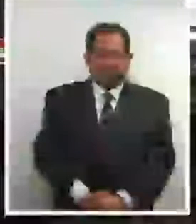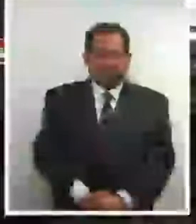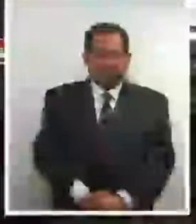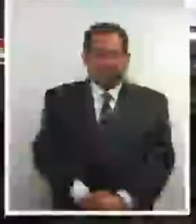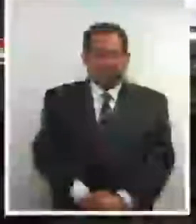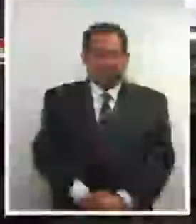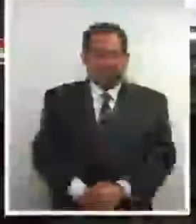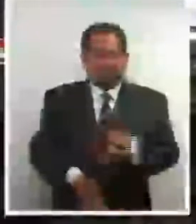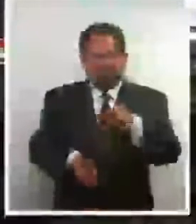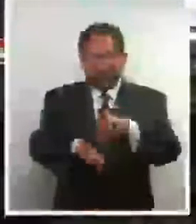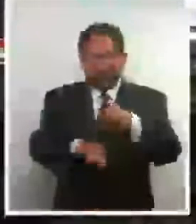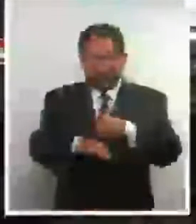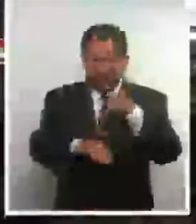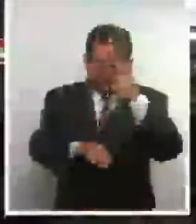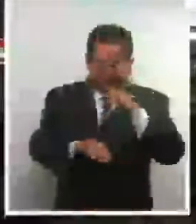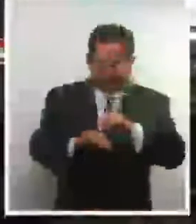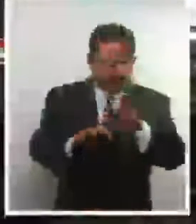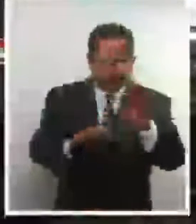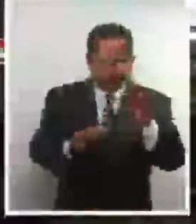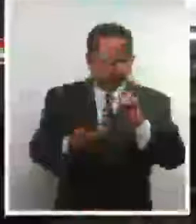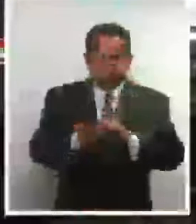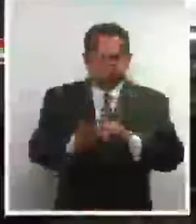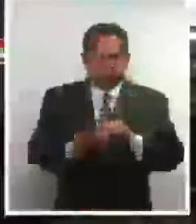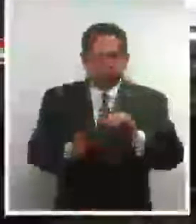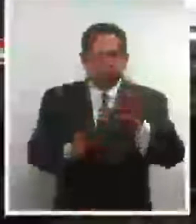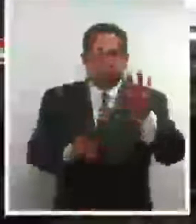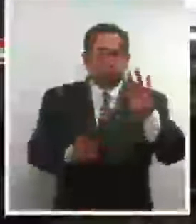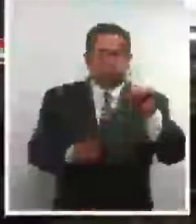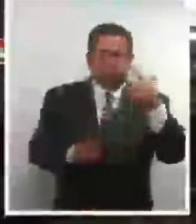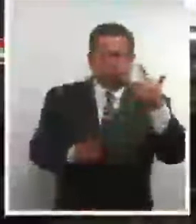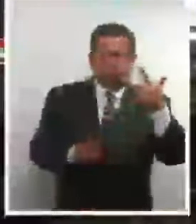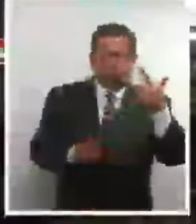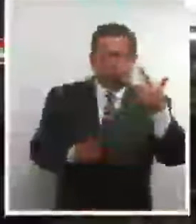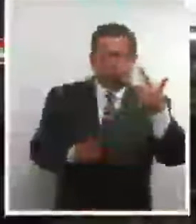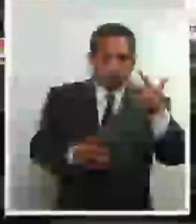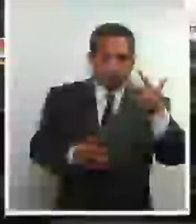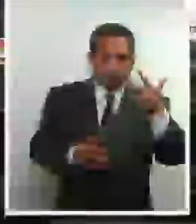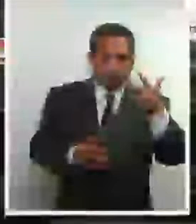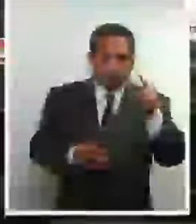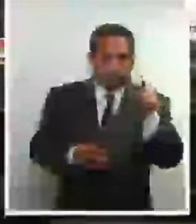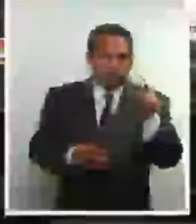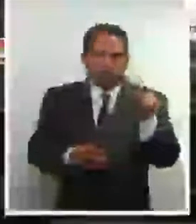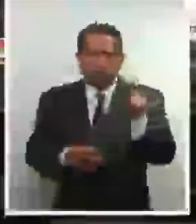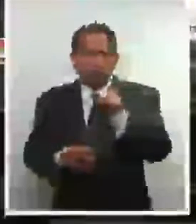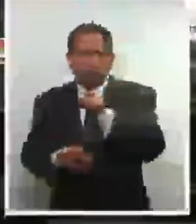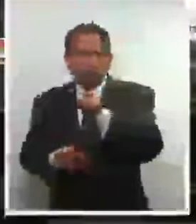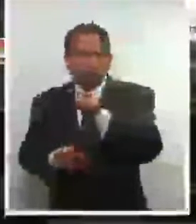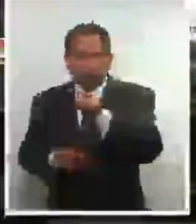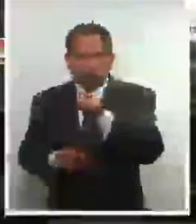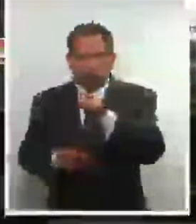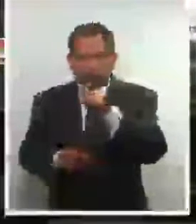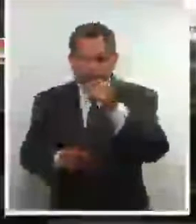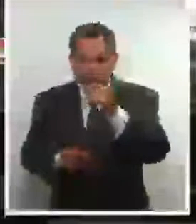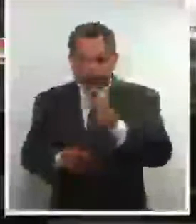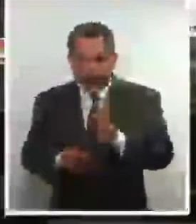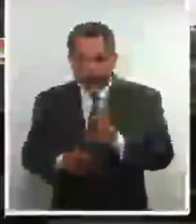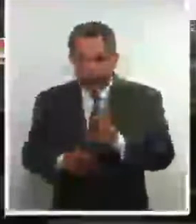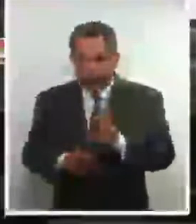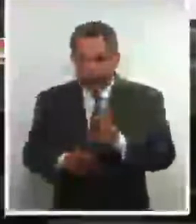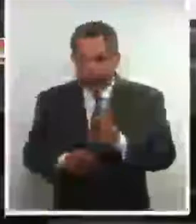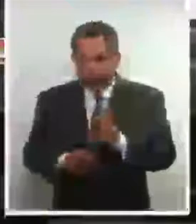¿En qué numeral para tener precisión? 48. Sí, es el artículo, pero en algún numeral